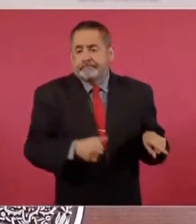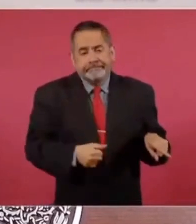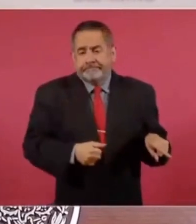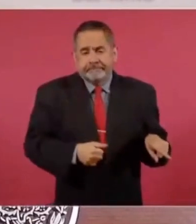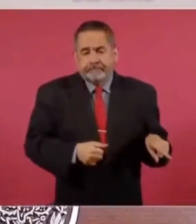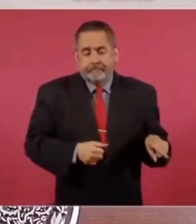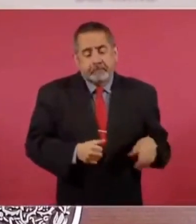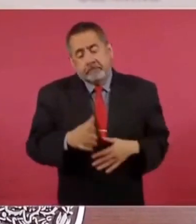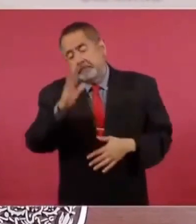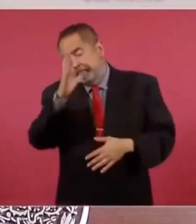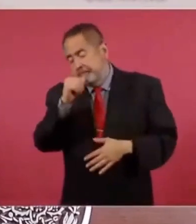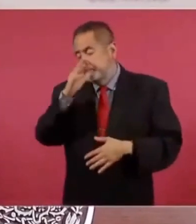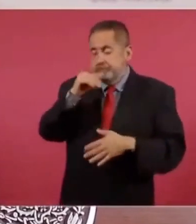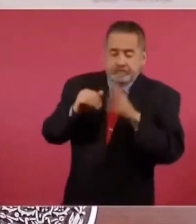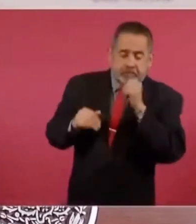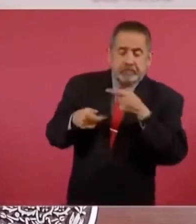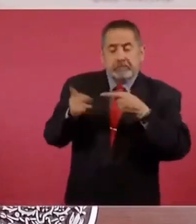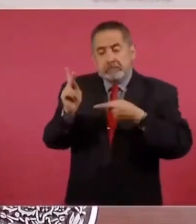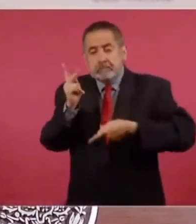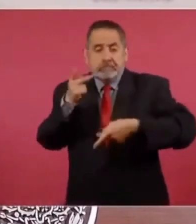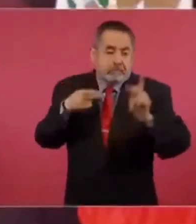ya no se podía contar con ellos.